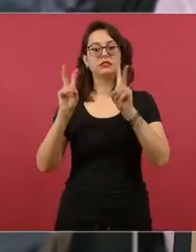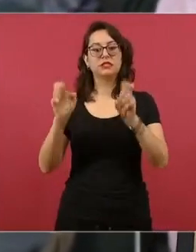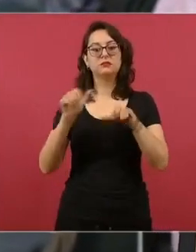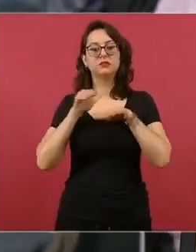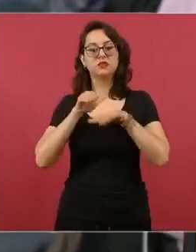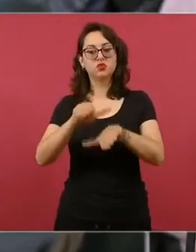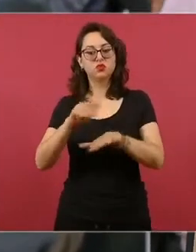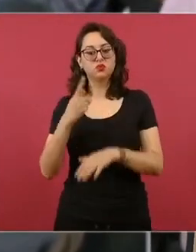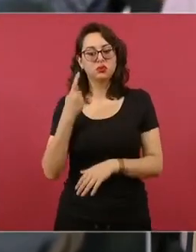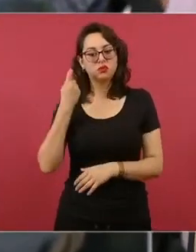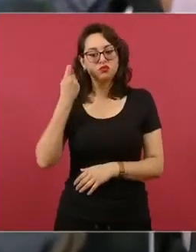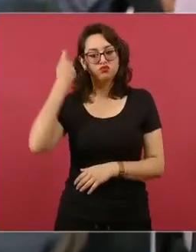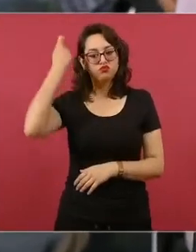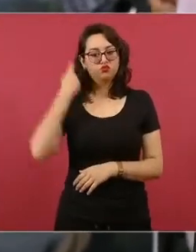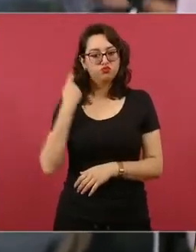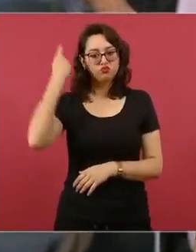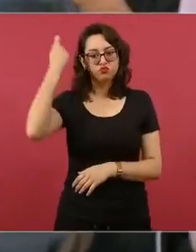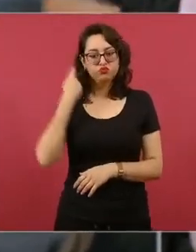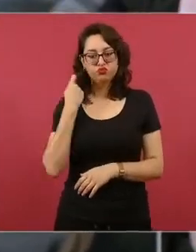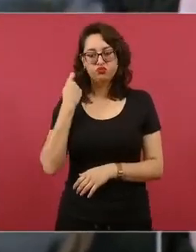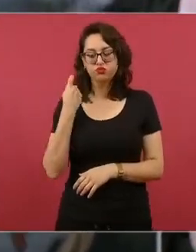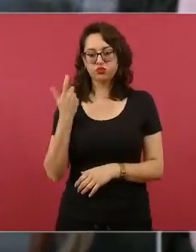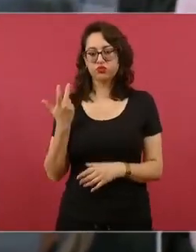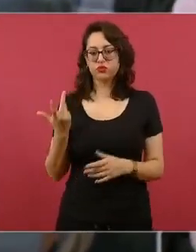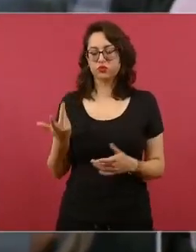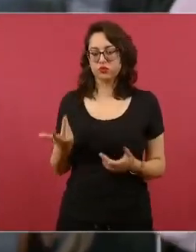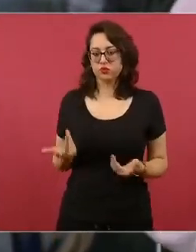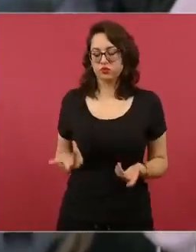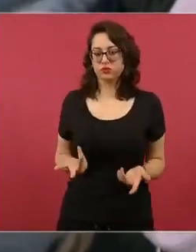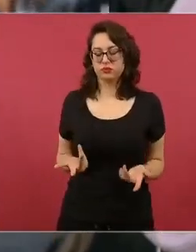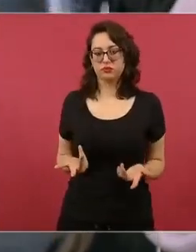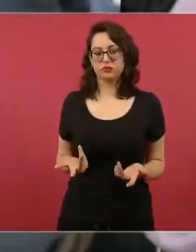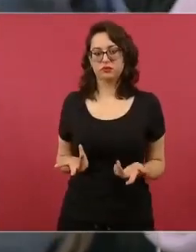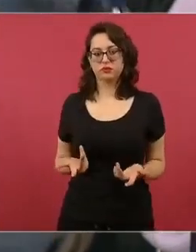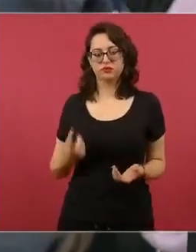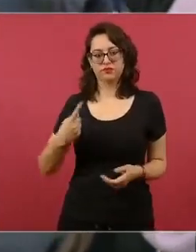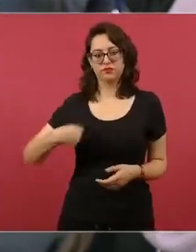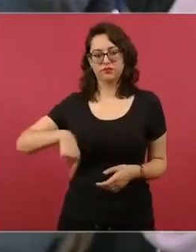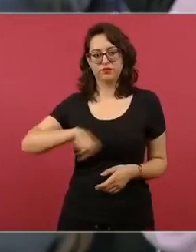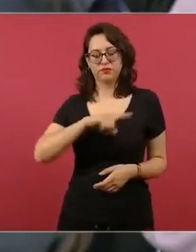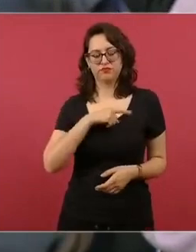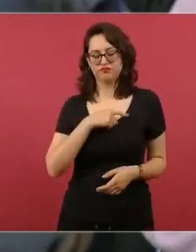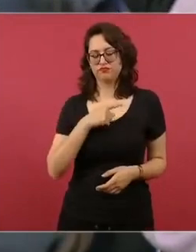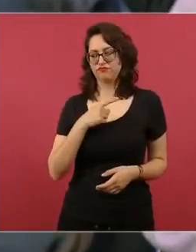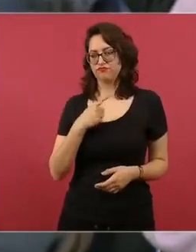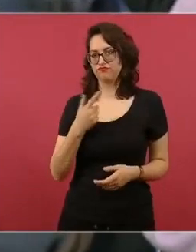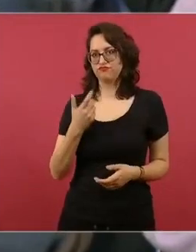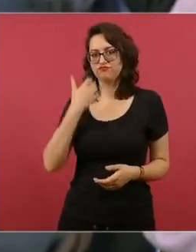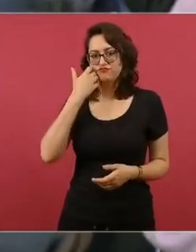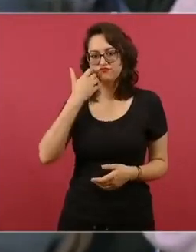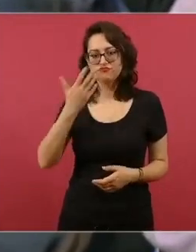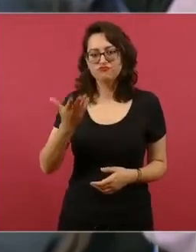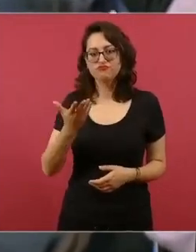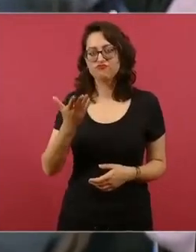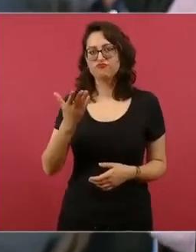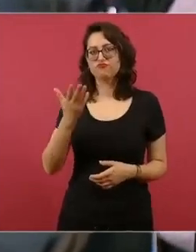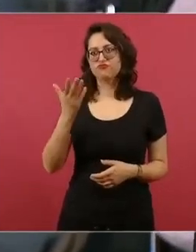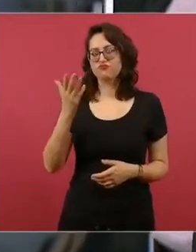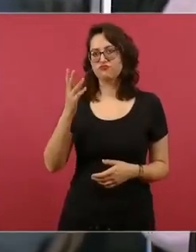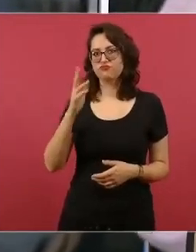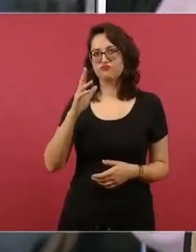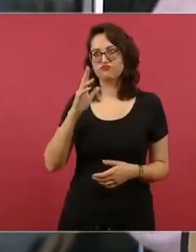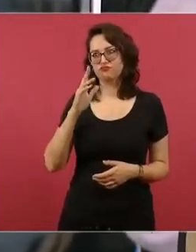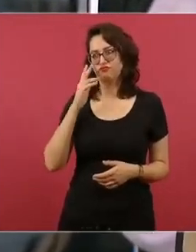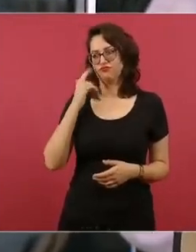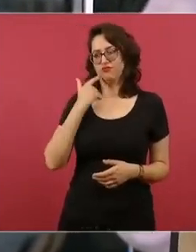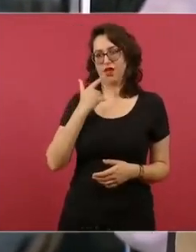mí es, para el medio, importante que usted lo escuche, porque nos gustaría escuchar su versión. Vicente Fox está